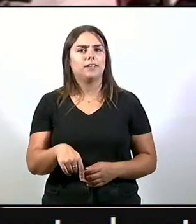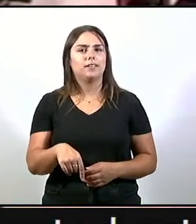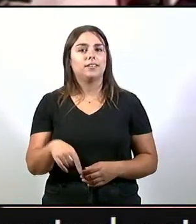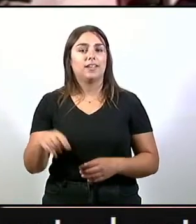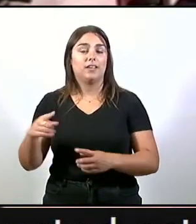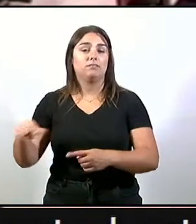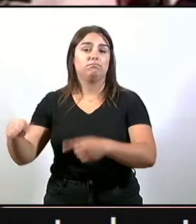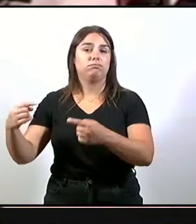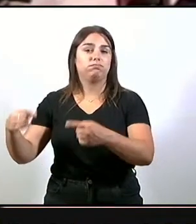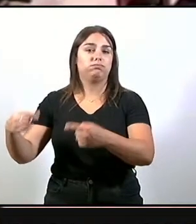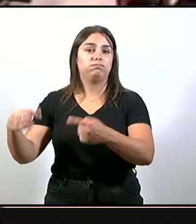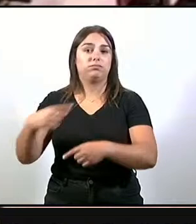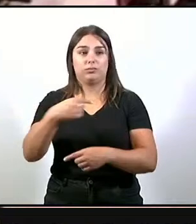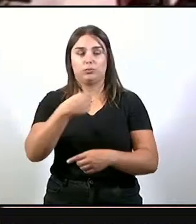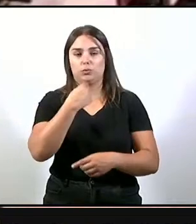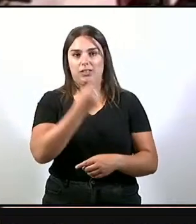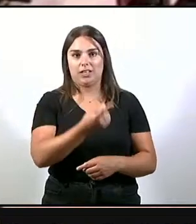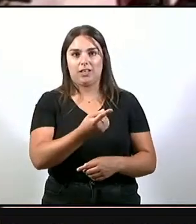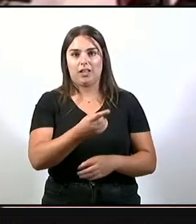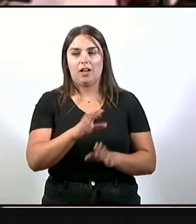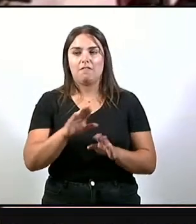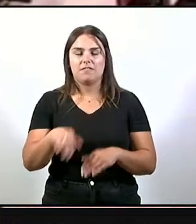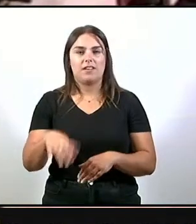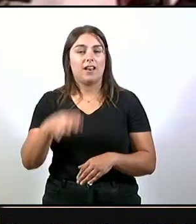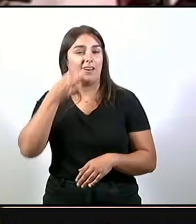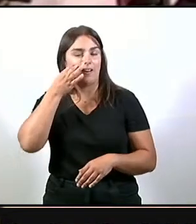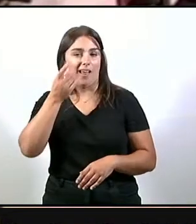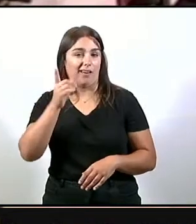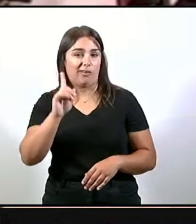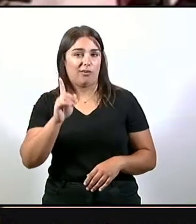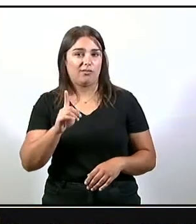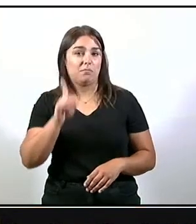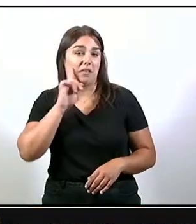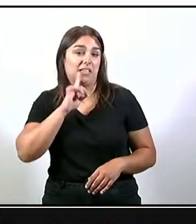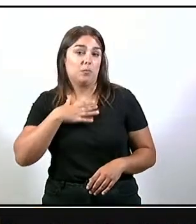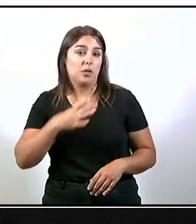puentes de la que usted habla no sea tan real?